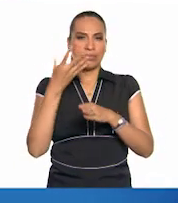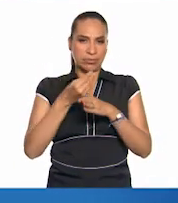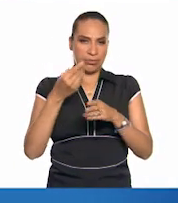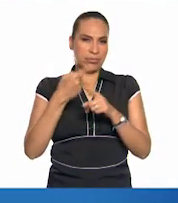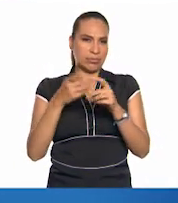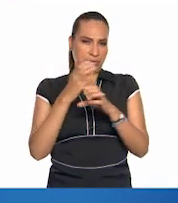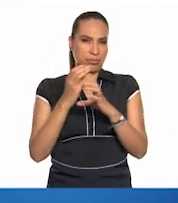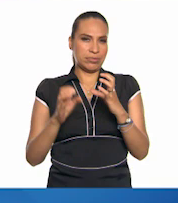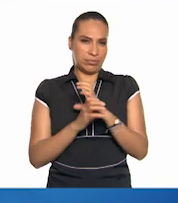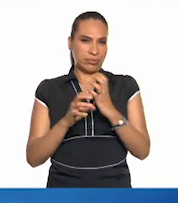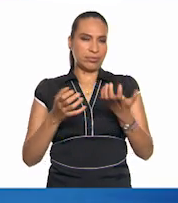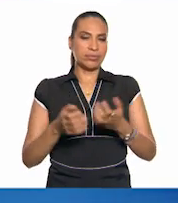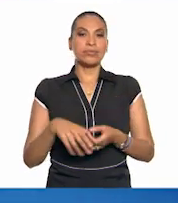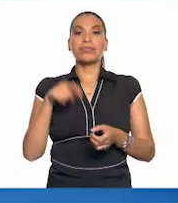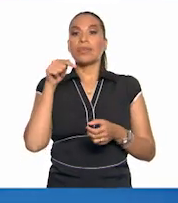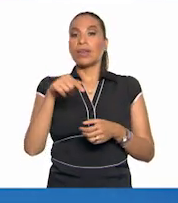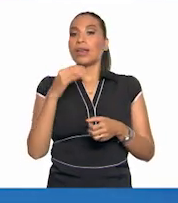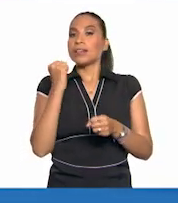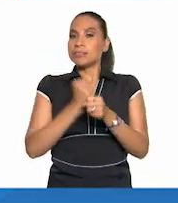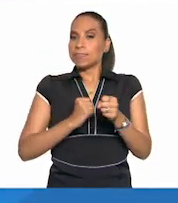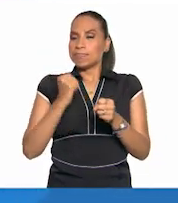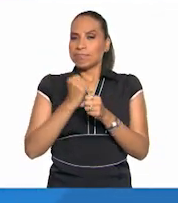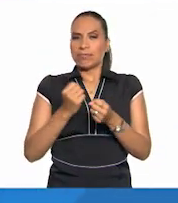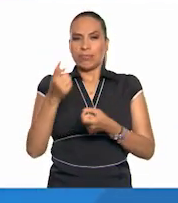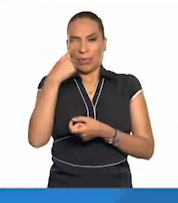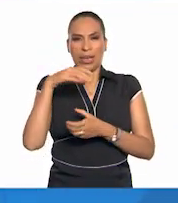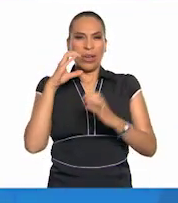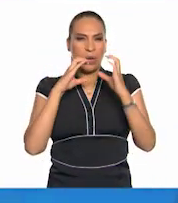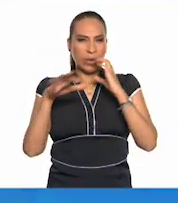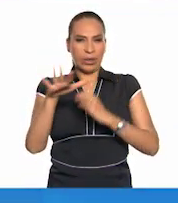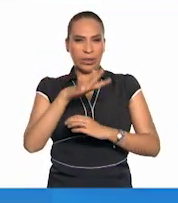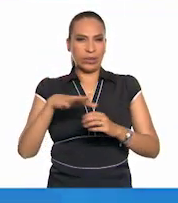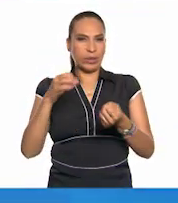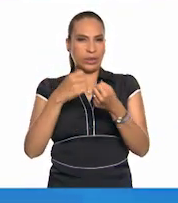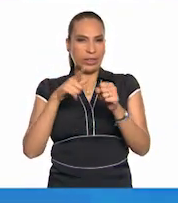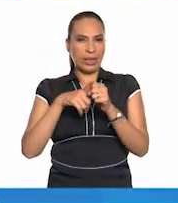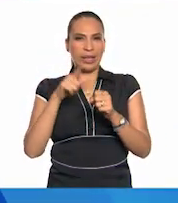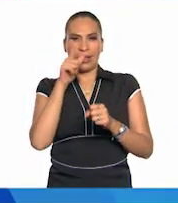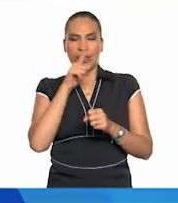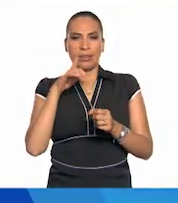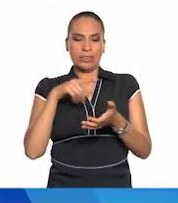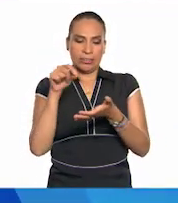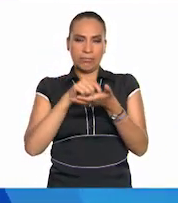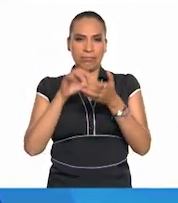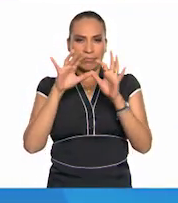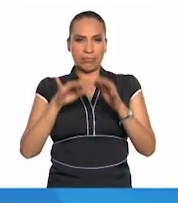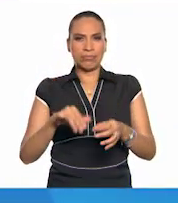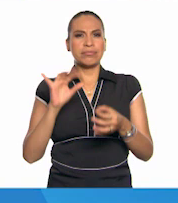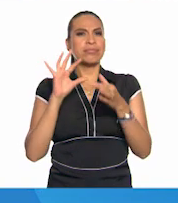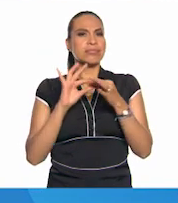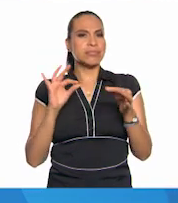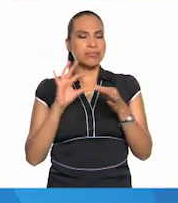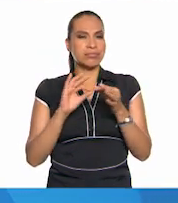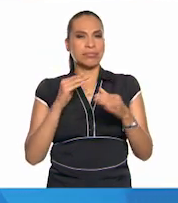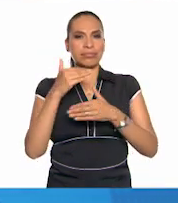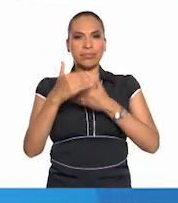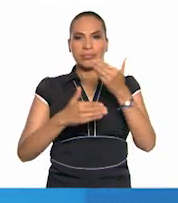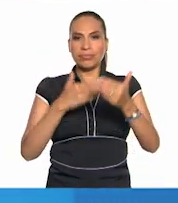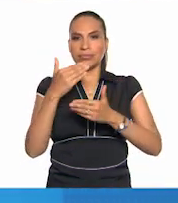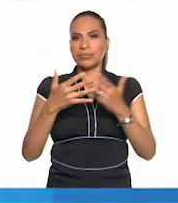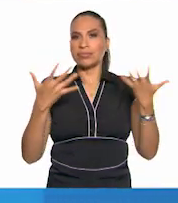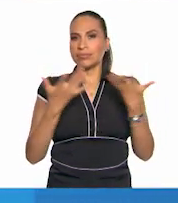manufactura. En esta práctica social del lenguaje, redactarás un texto que describa el proceso